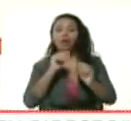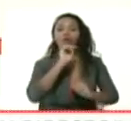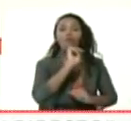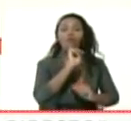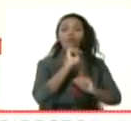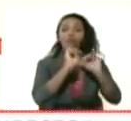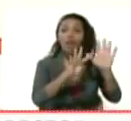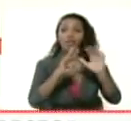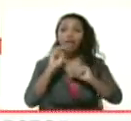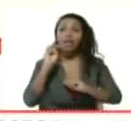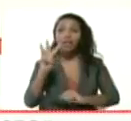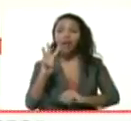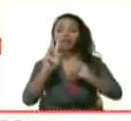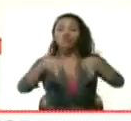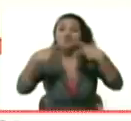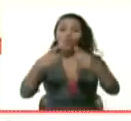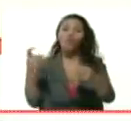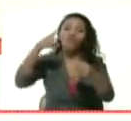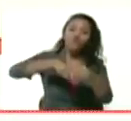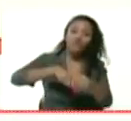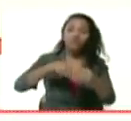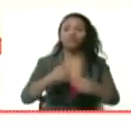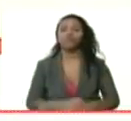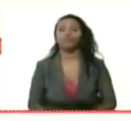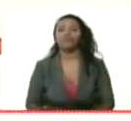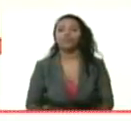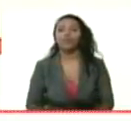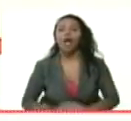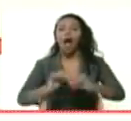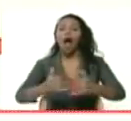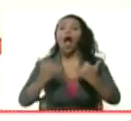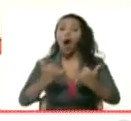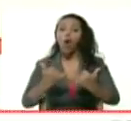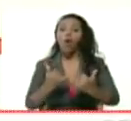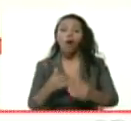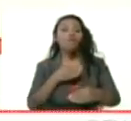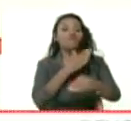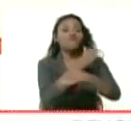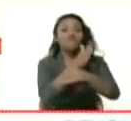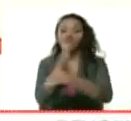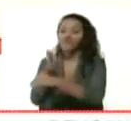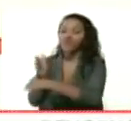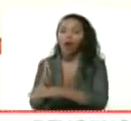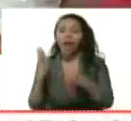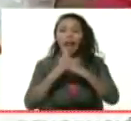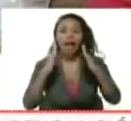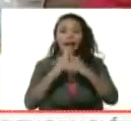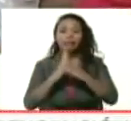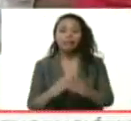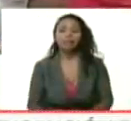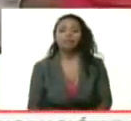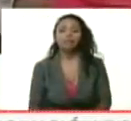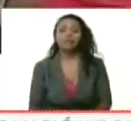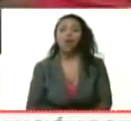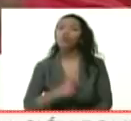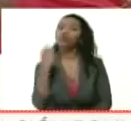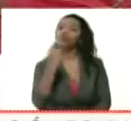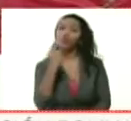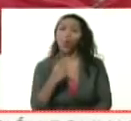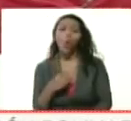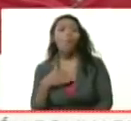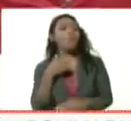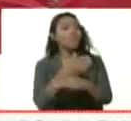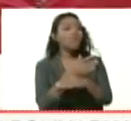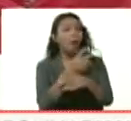353.093 nuevos inscritos y nuevas inscritas, ahora hay que irlos a visitar a su casa. Y no solo irlos a visitar, el